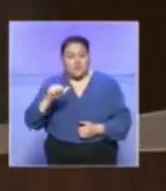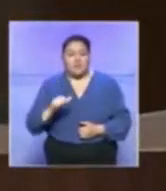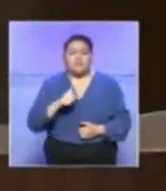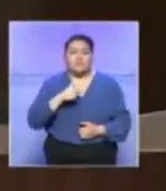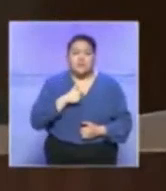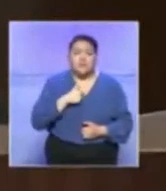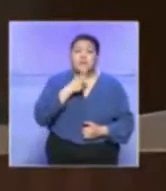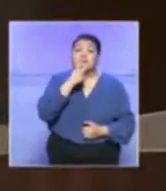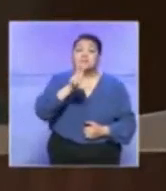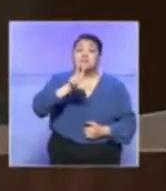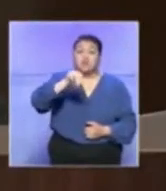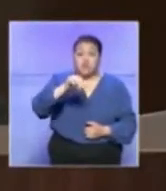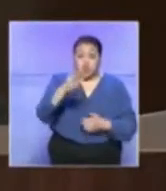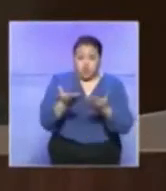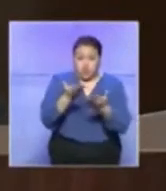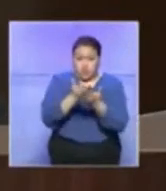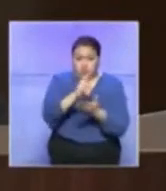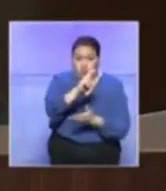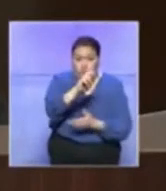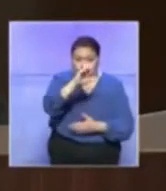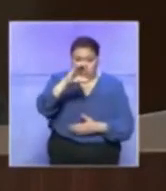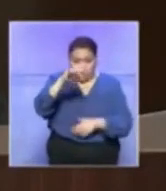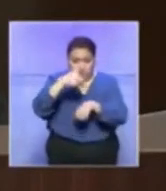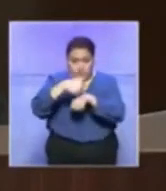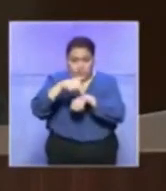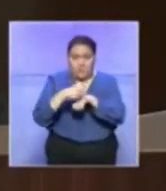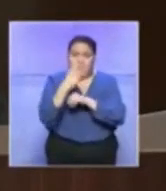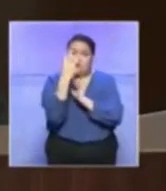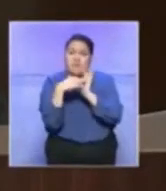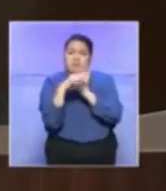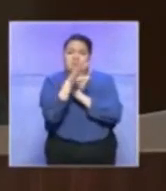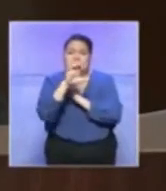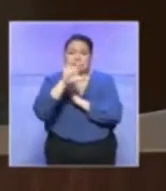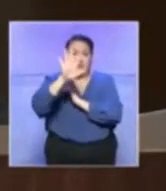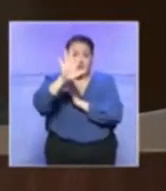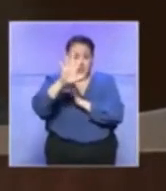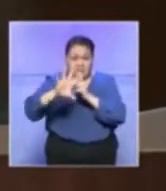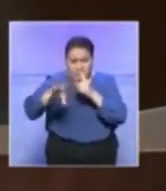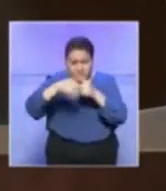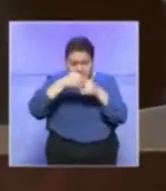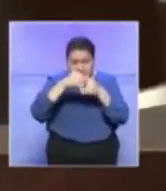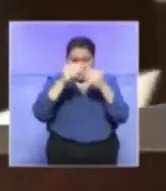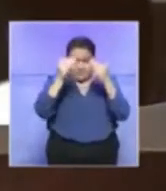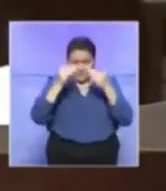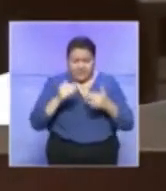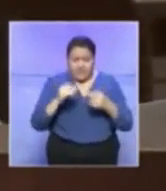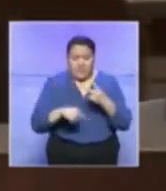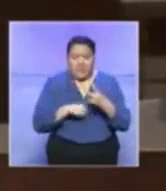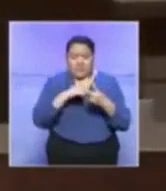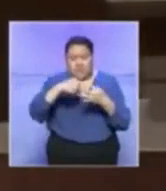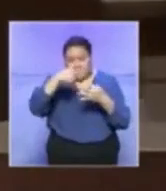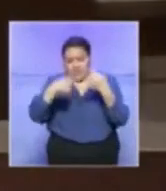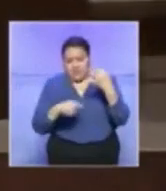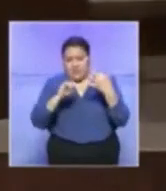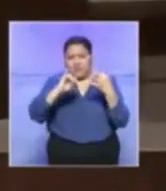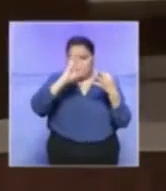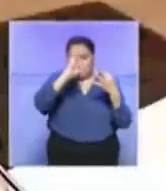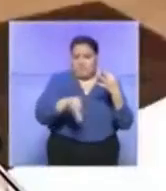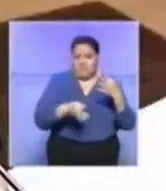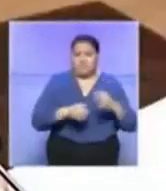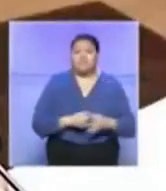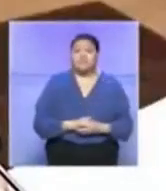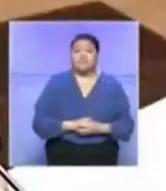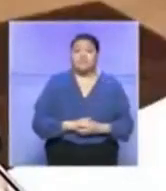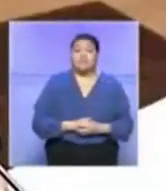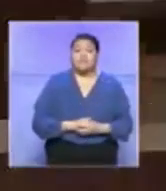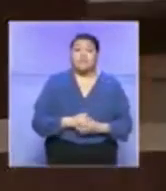la mayoría calificada de Morena, el Partido del Trabajo y el Verde Ecologista en la Cámara de Diputados para la siguiente legislatura. Esta